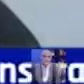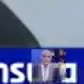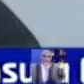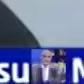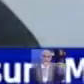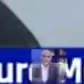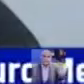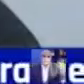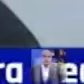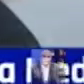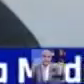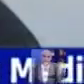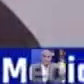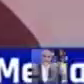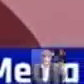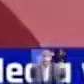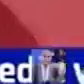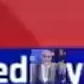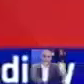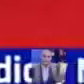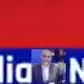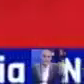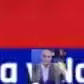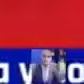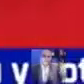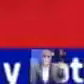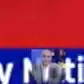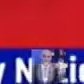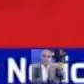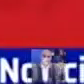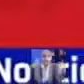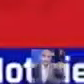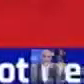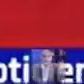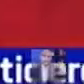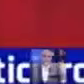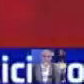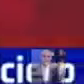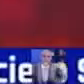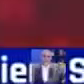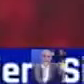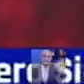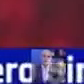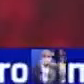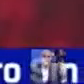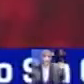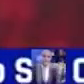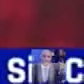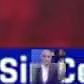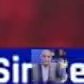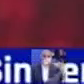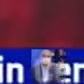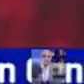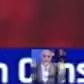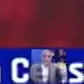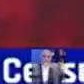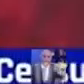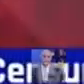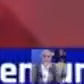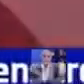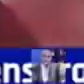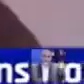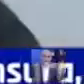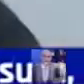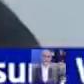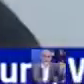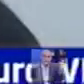micrófono y que digan y que despotriquen en contra del presidente de la República, en contra de los funcionarios de la Cuarta Transformación, en